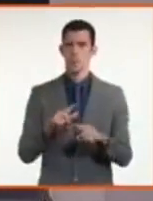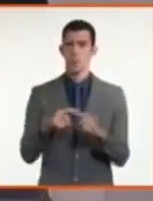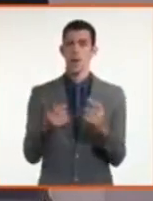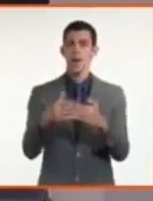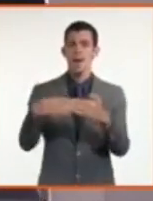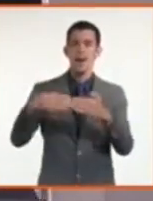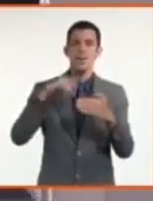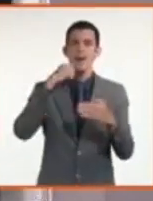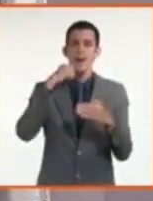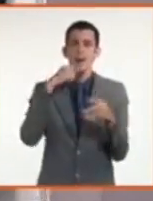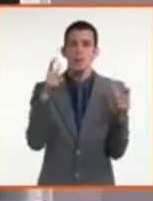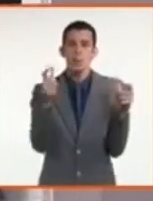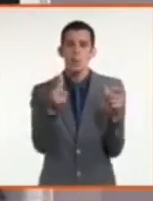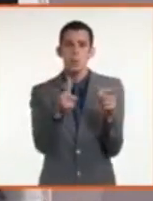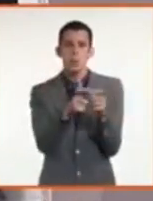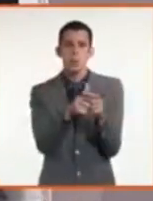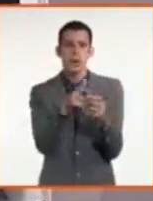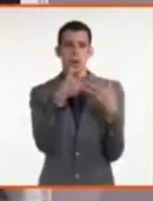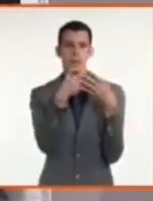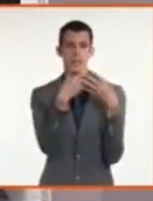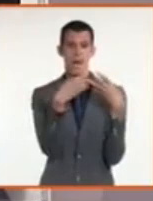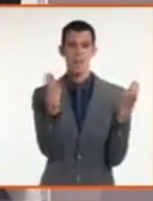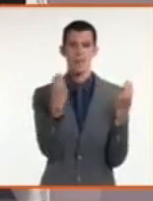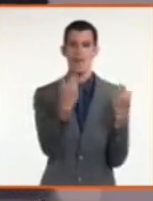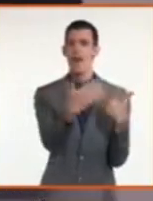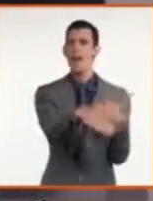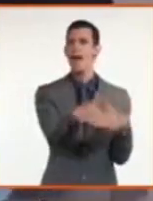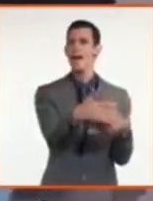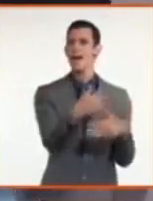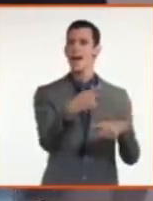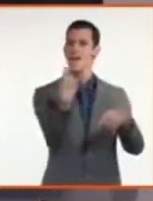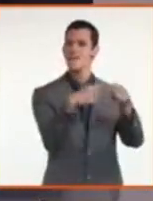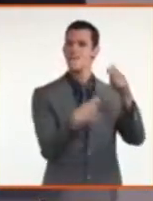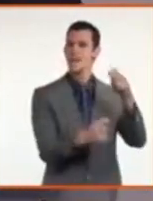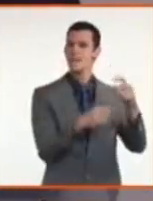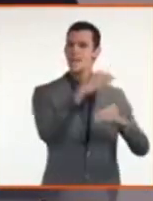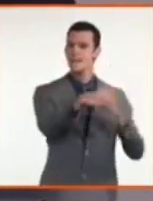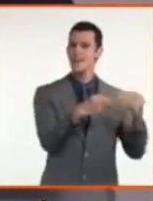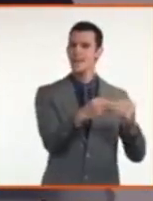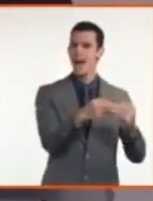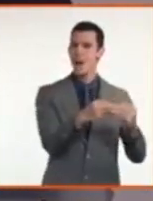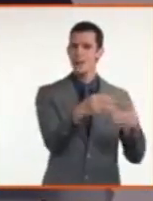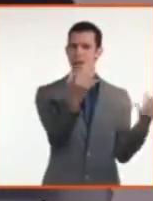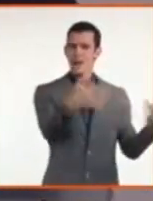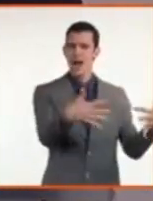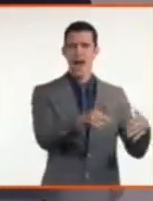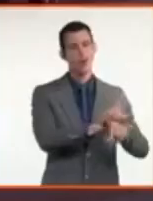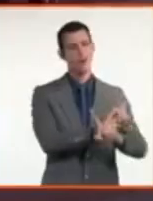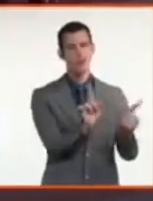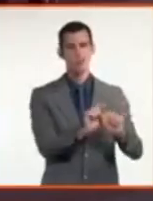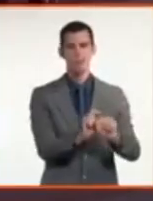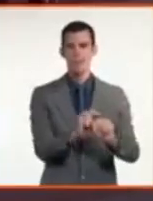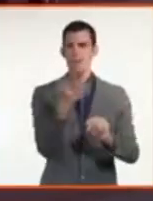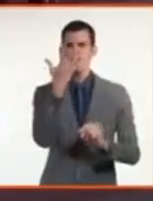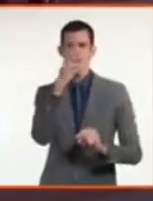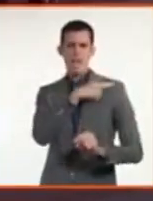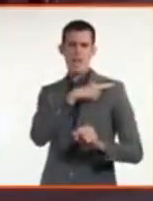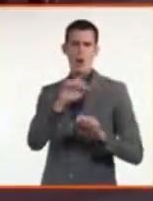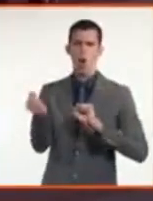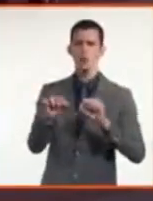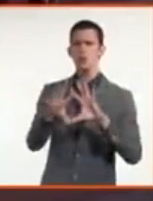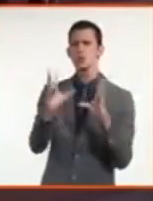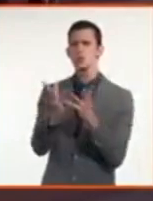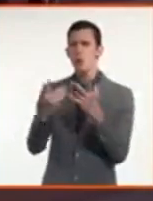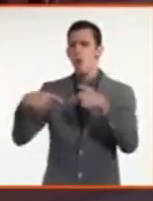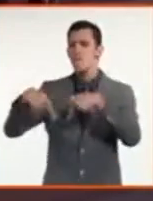único que está vendiendo pues toda la demanda cae sobre ese mercado el fútbol ya esa situación va a comenzar a cambiar a partir de mañana va a comenzar a cambiar y